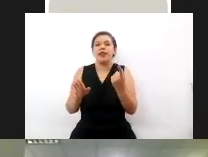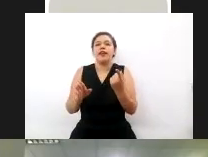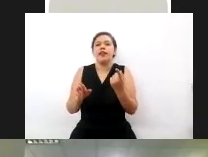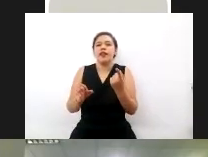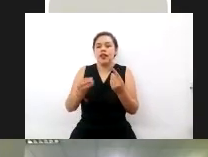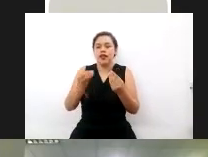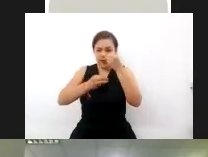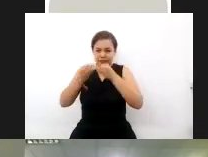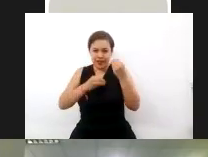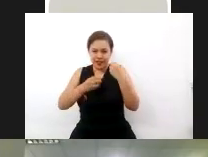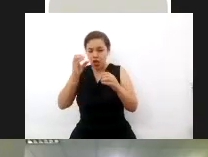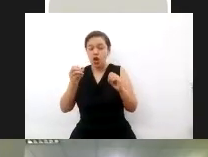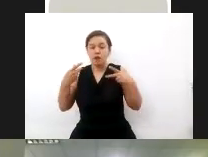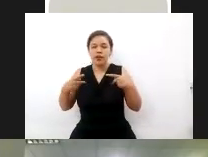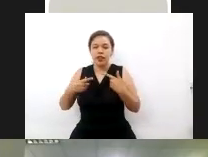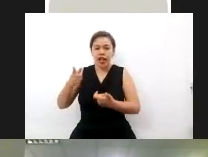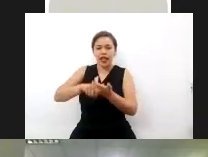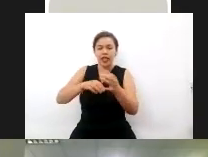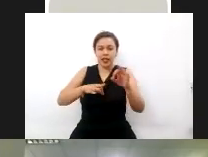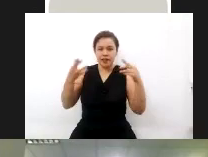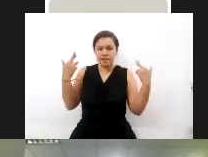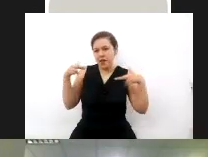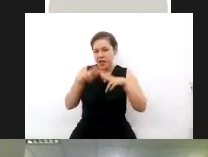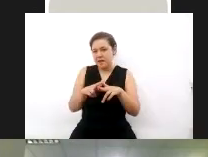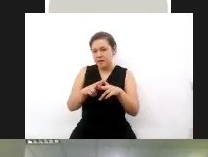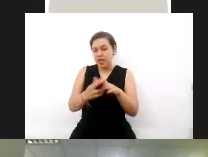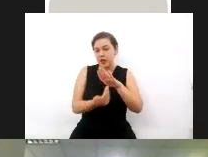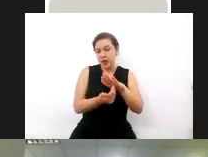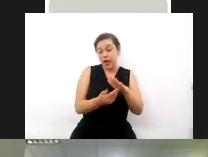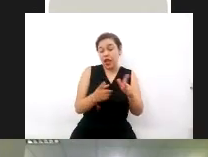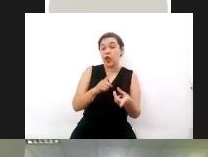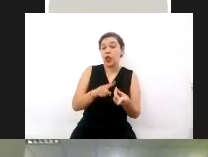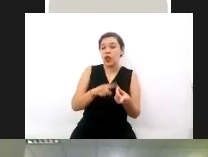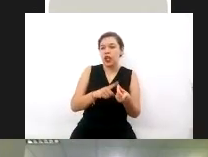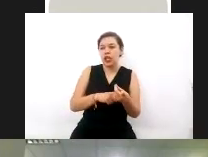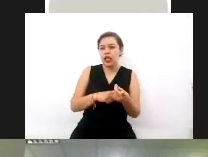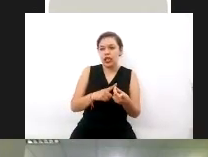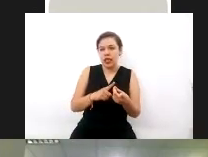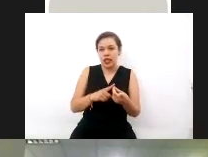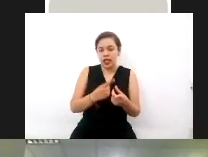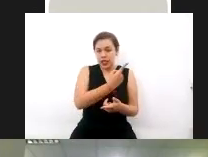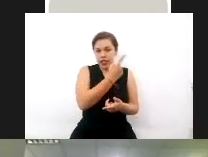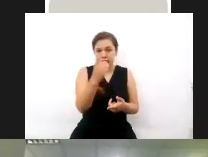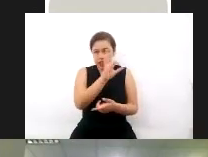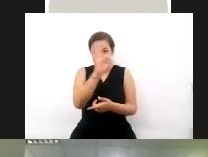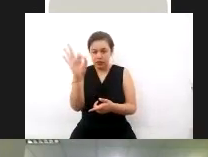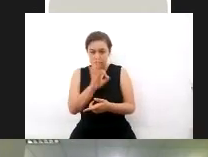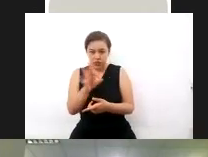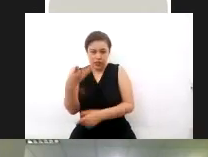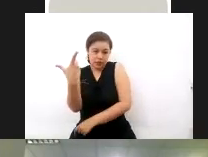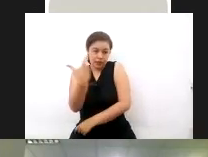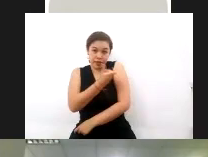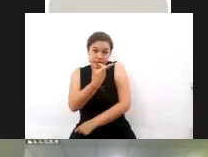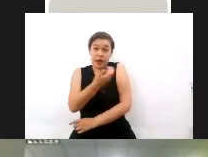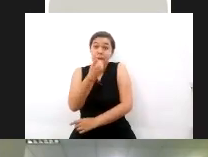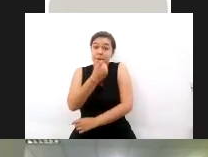para el personal docente. Hay que tener la cobertura completa y al 100% de esquemas de vacunación